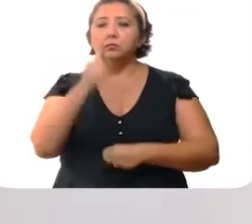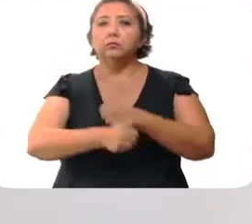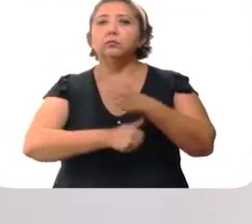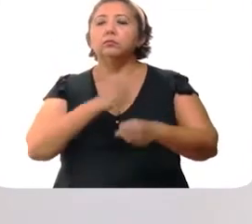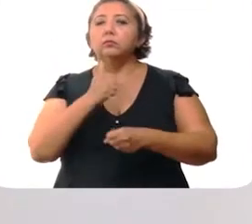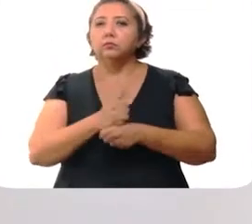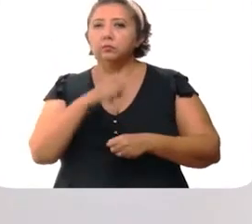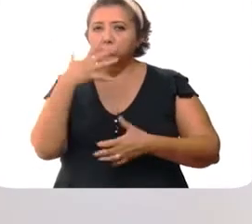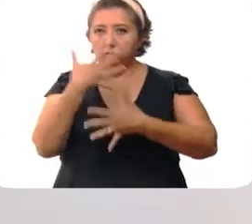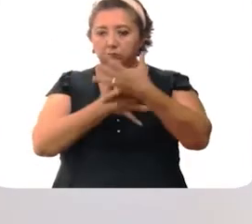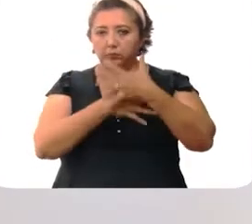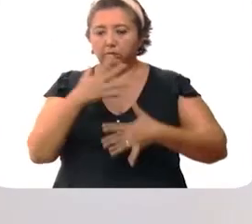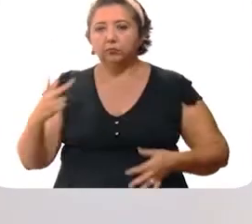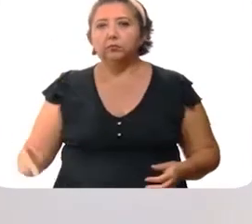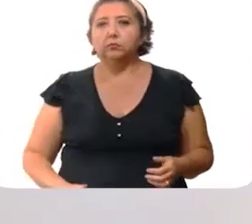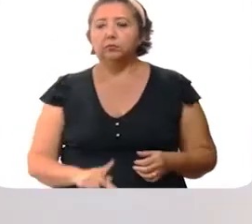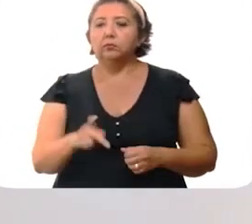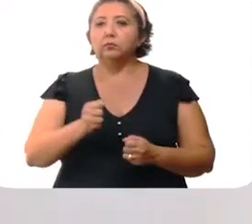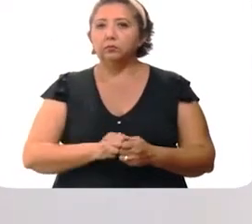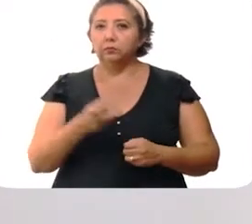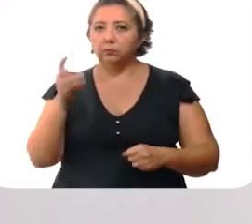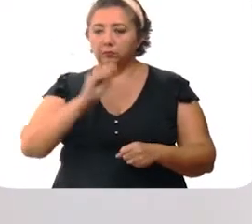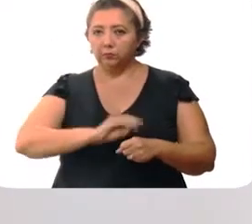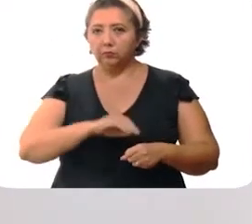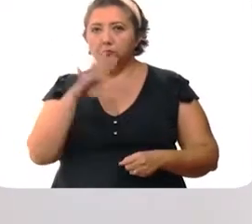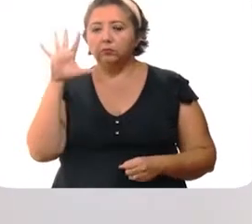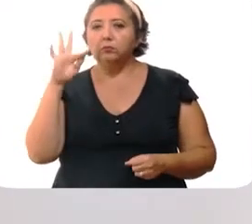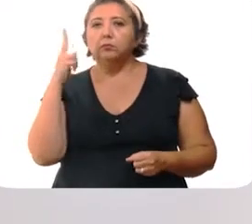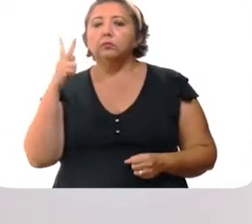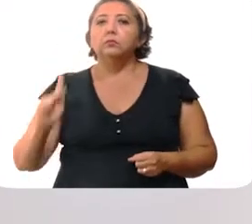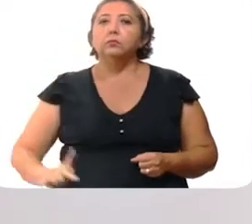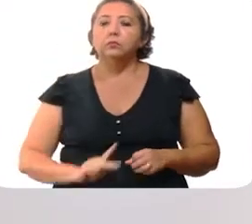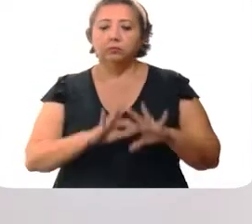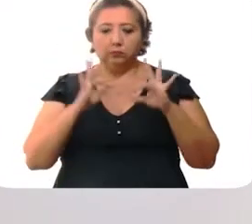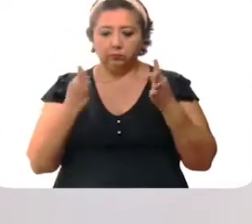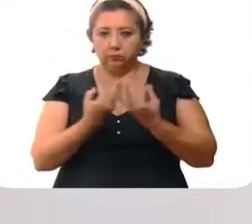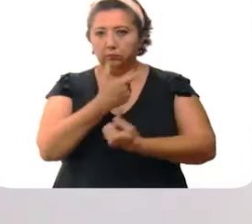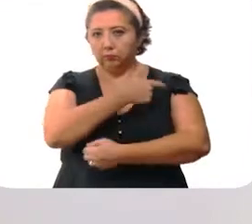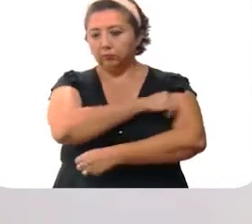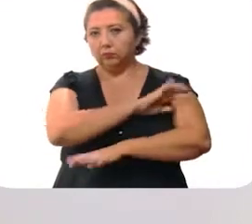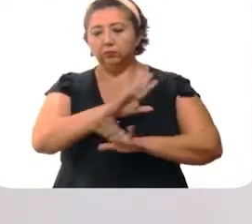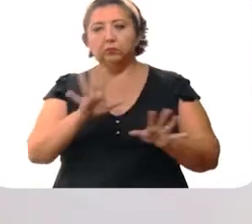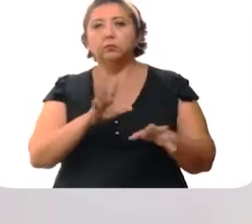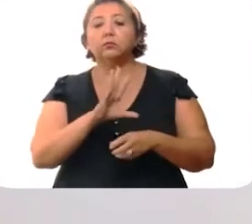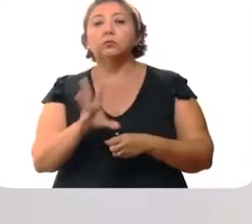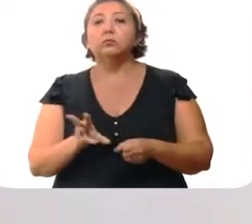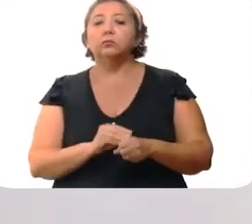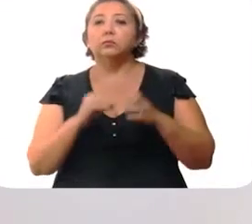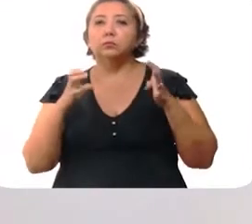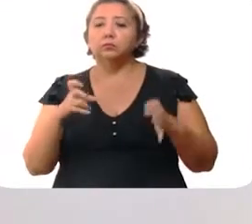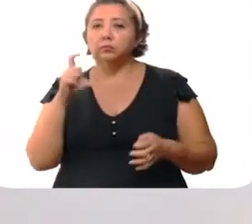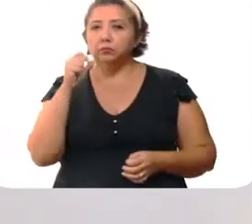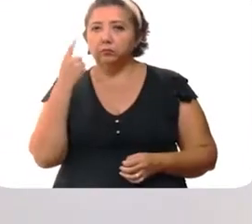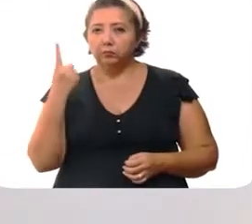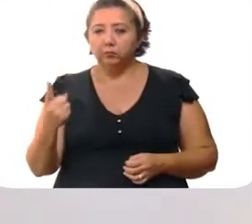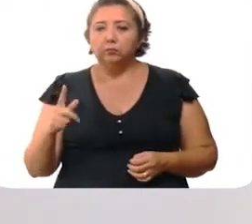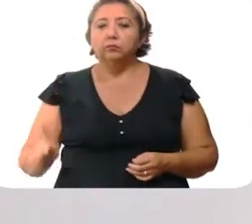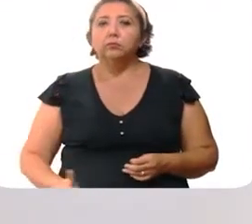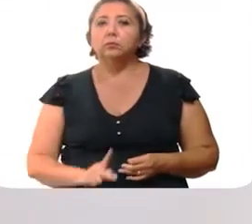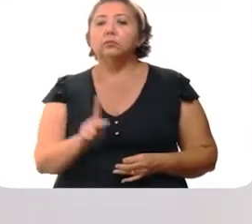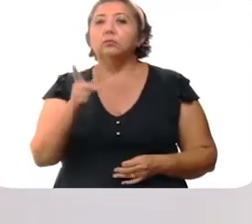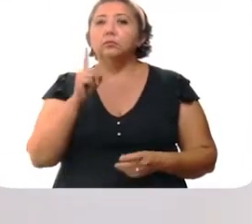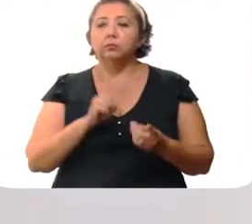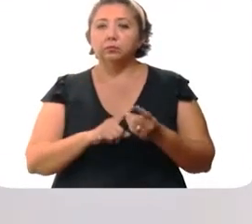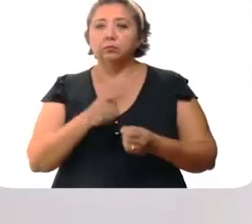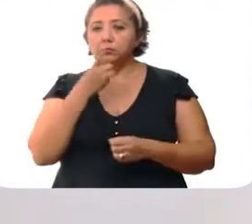en 15 municipios. Con esto suman 42 municipios con el esquema de vacunación completo, entre ellos los 21 municipios donde